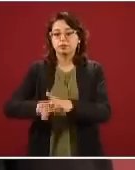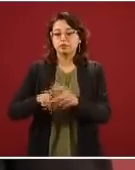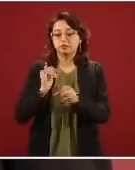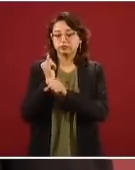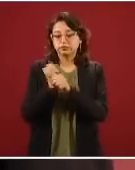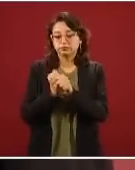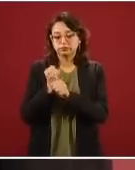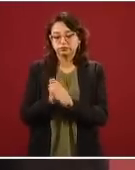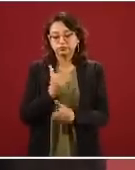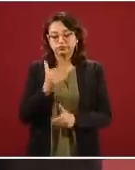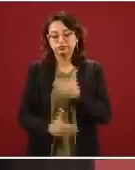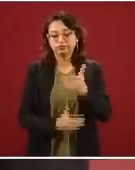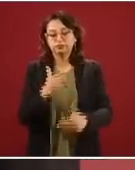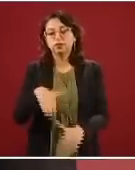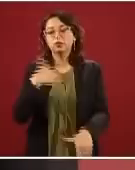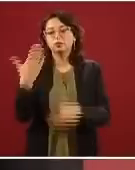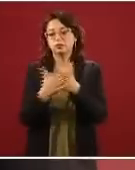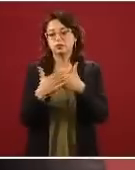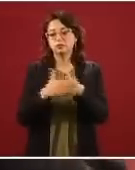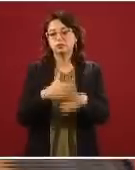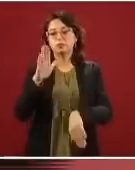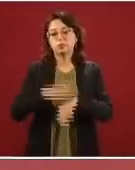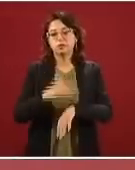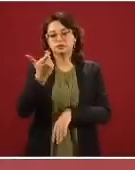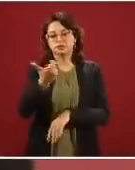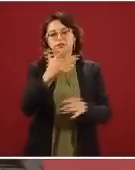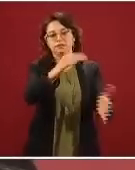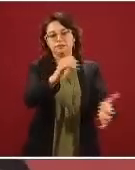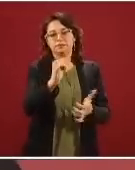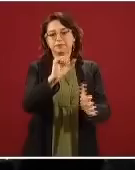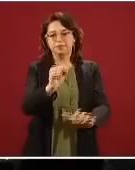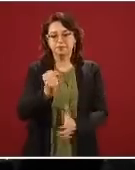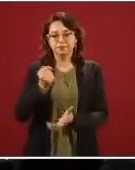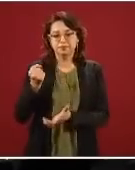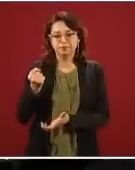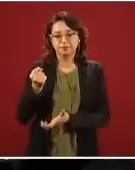más. Sí, mejor,